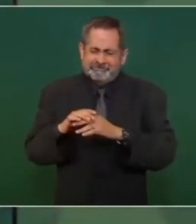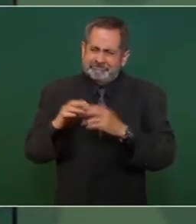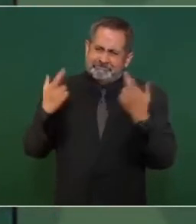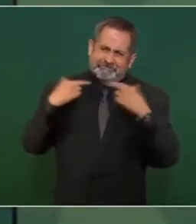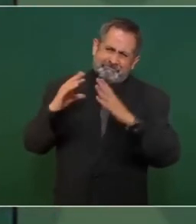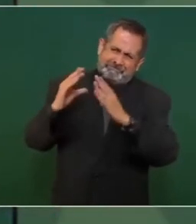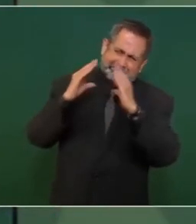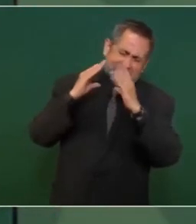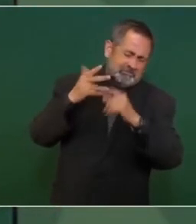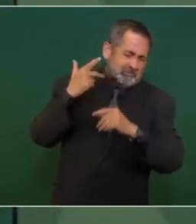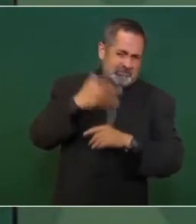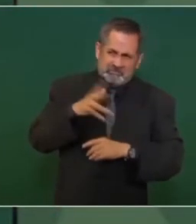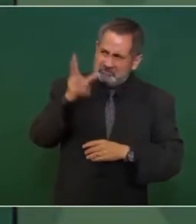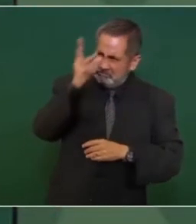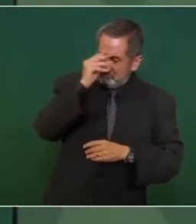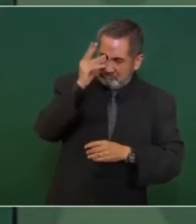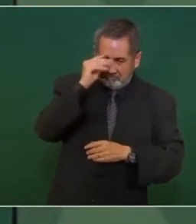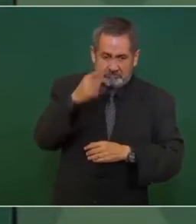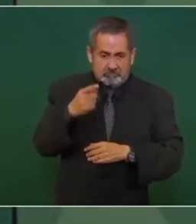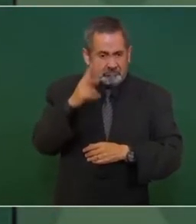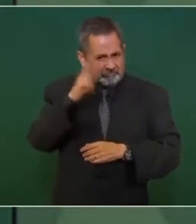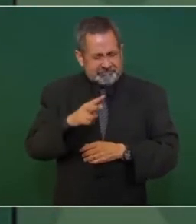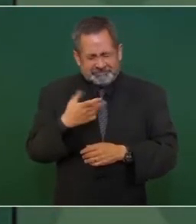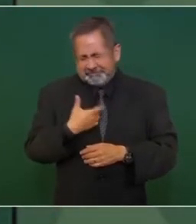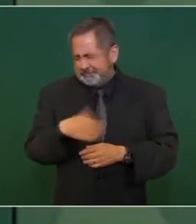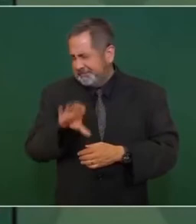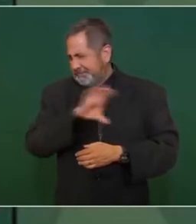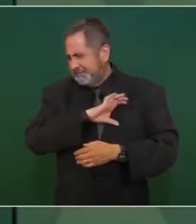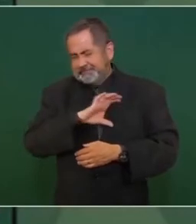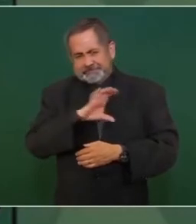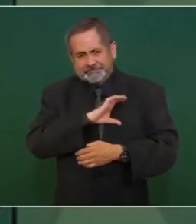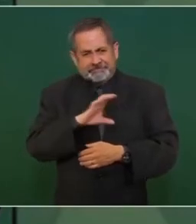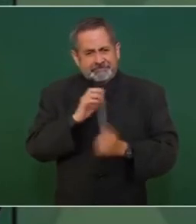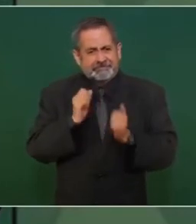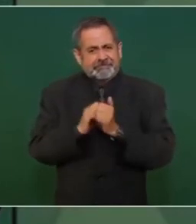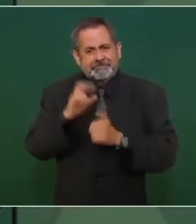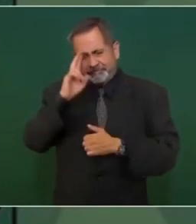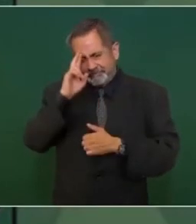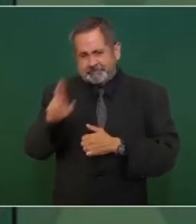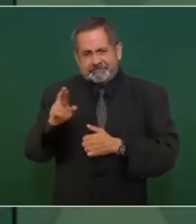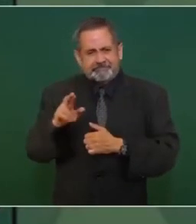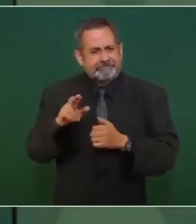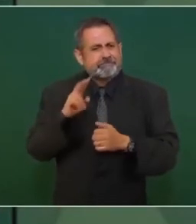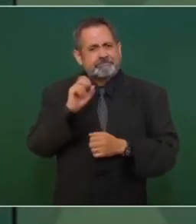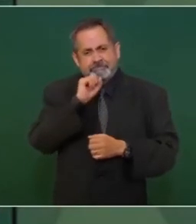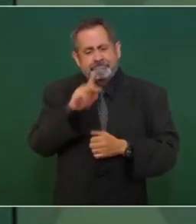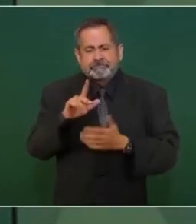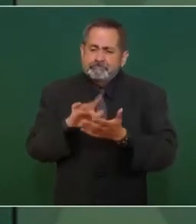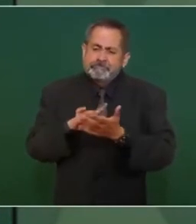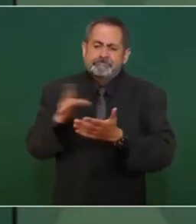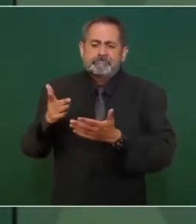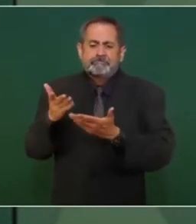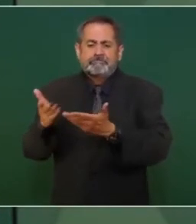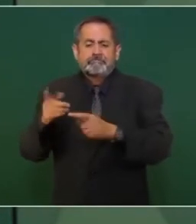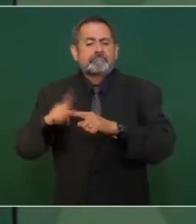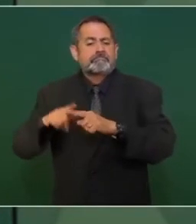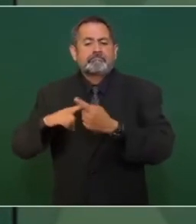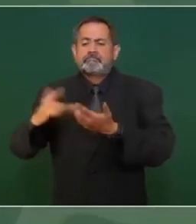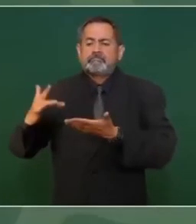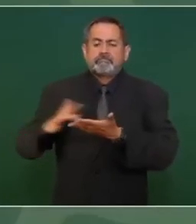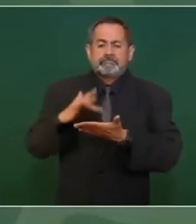maestro. No saben cuánto estimo, respeto y agradezco el